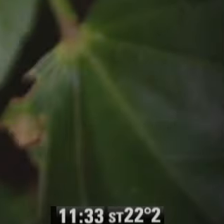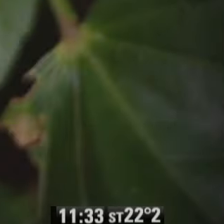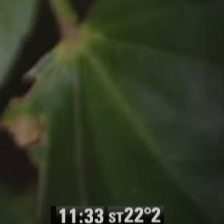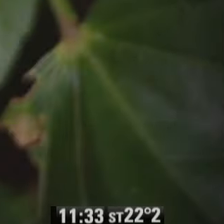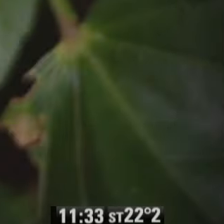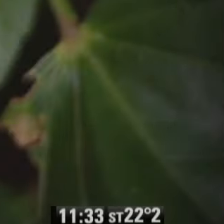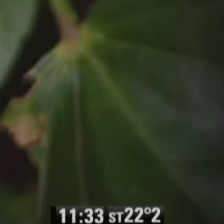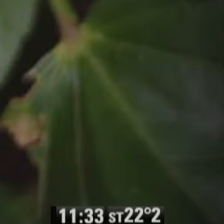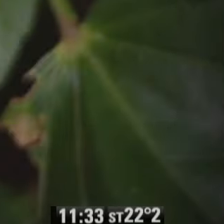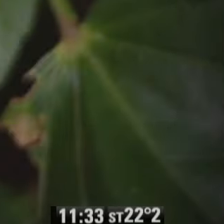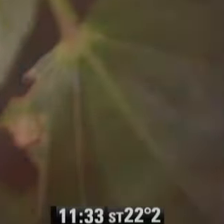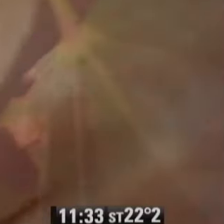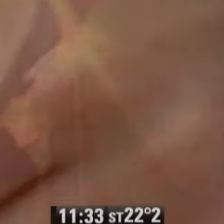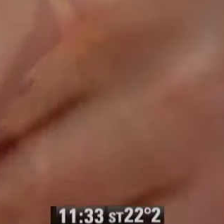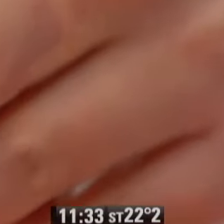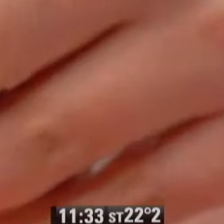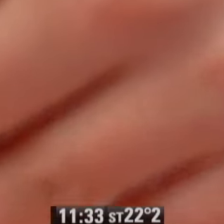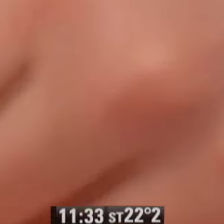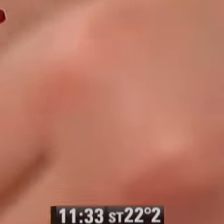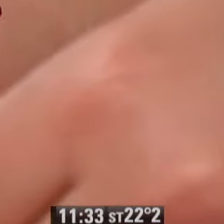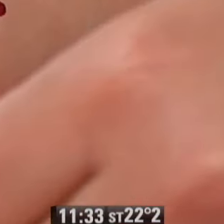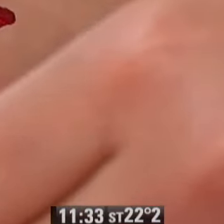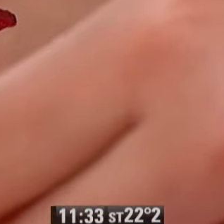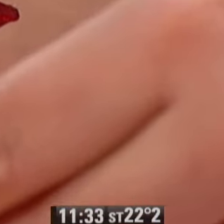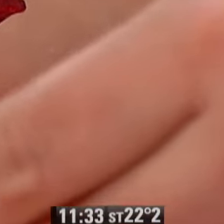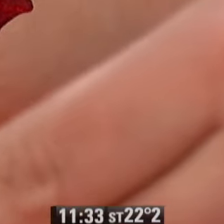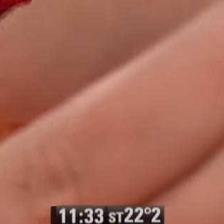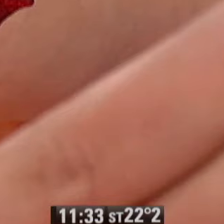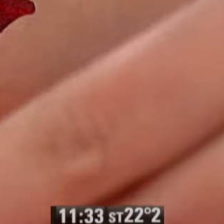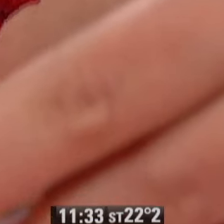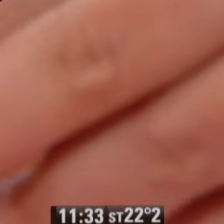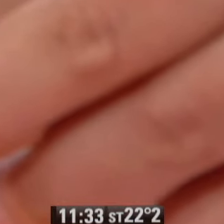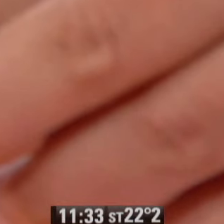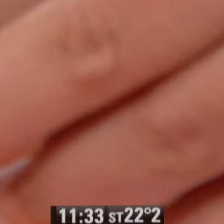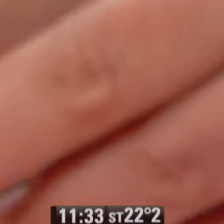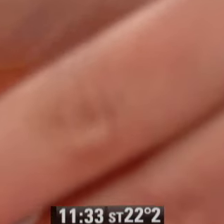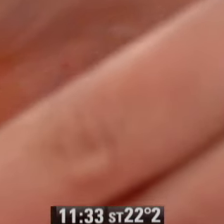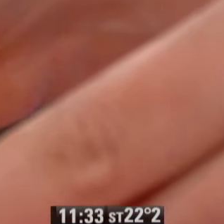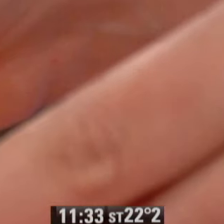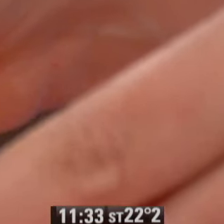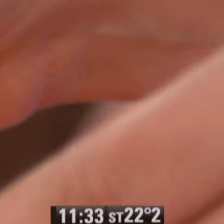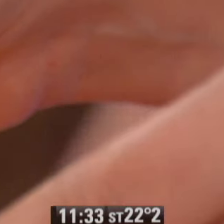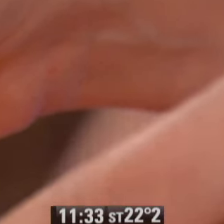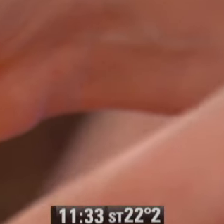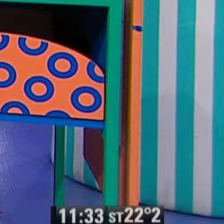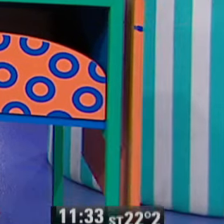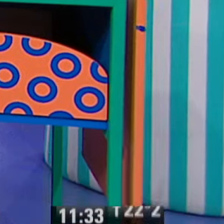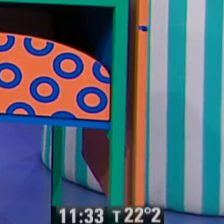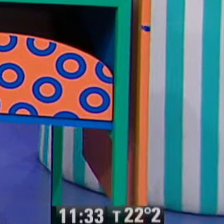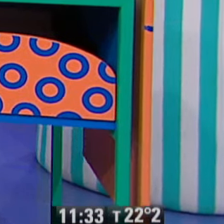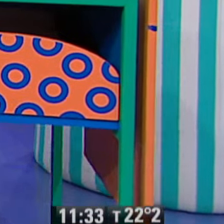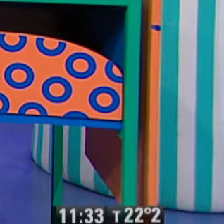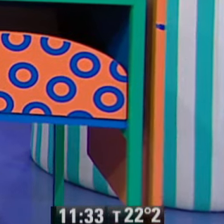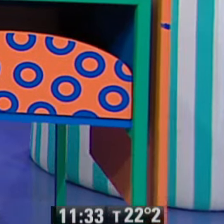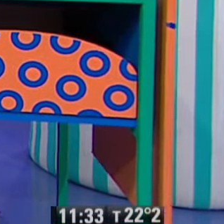vemos en la imagen de la placa con nuestra lupa digitada. Claro, y ahí también se puede ver. Espectacular, claro, a simple vista uno